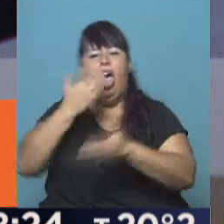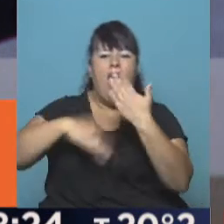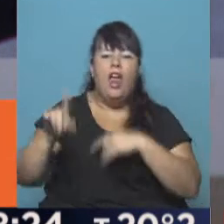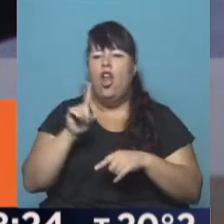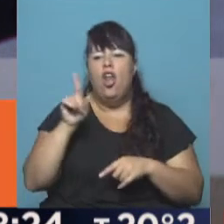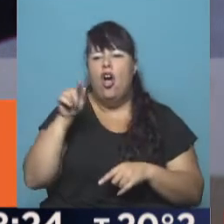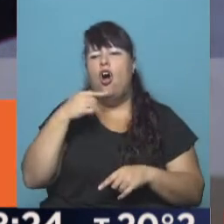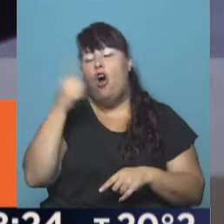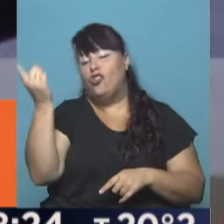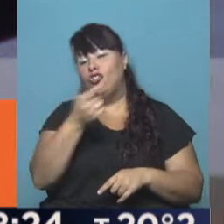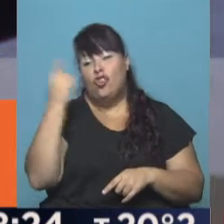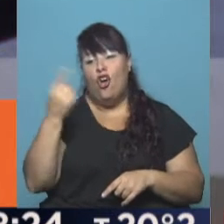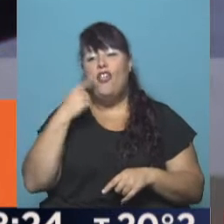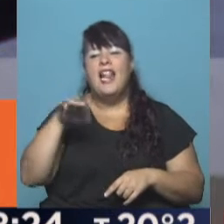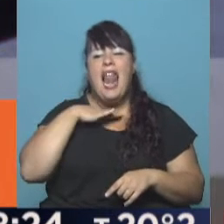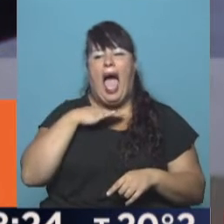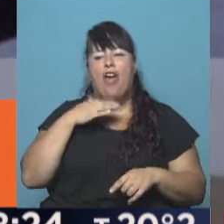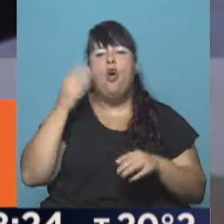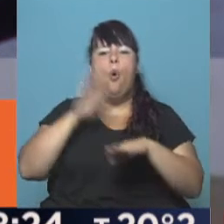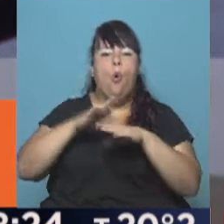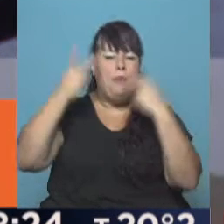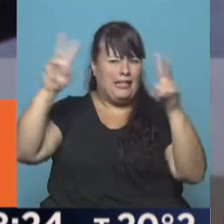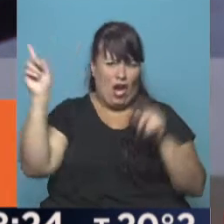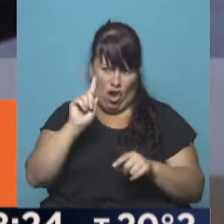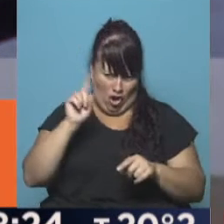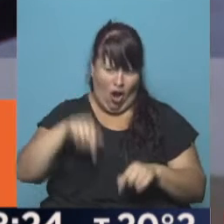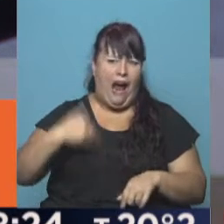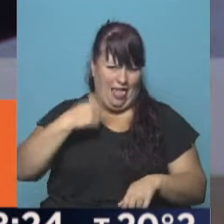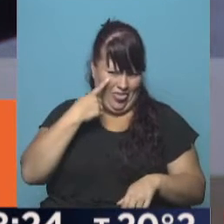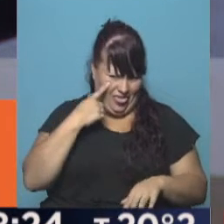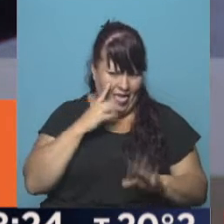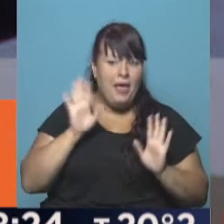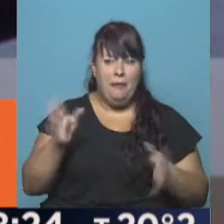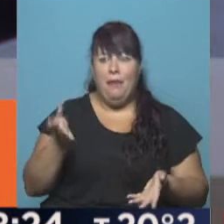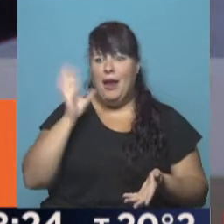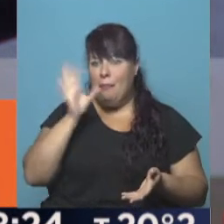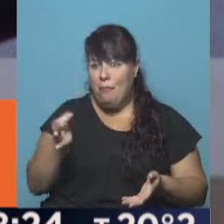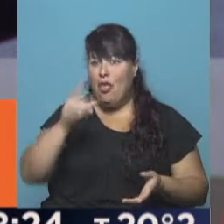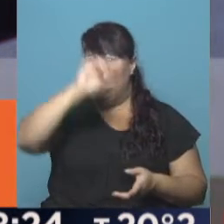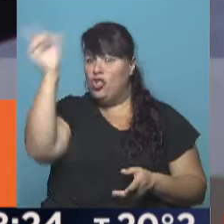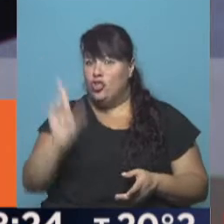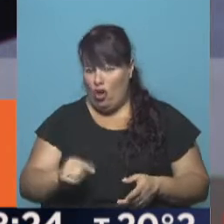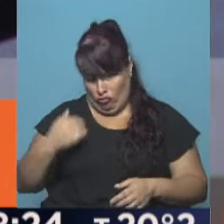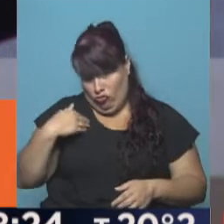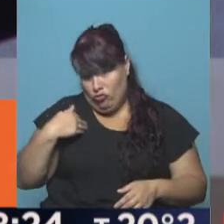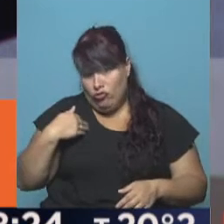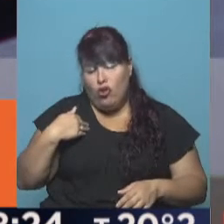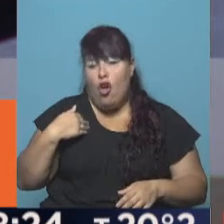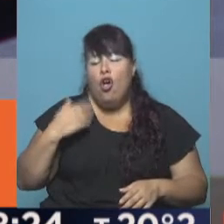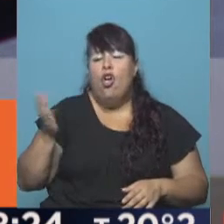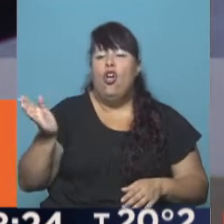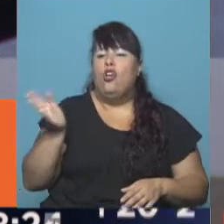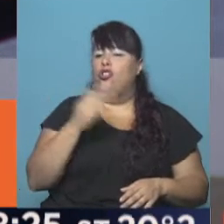objetivo es que toda la delincuencia es cometida por extranjeros pero hemos visto en todo el país solo en todo